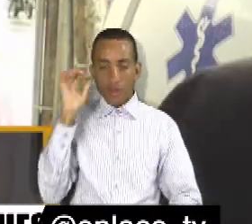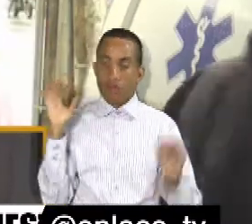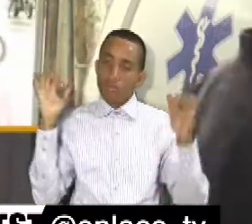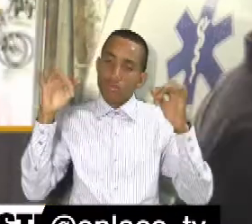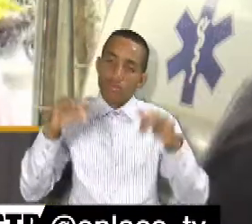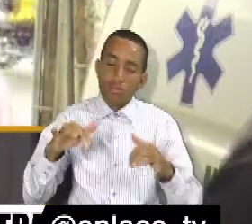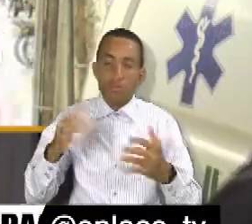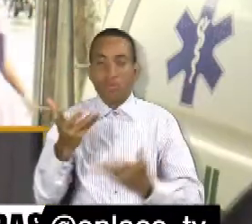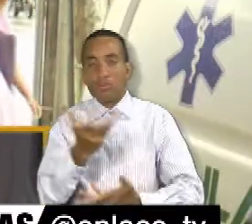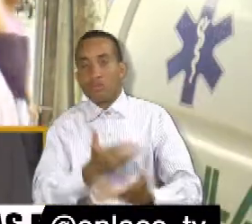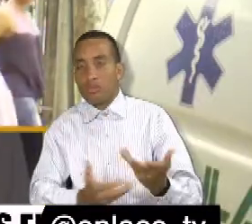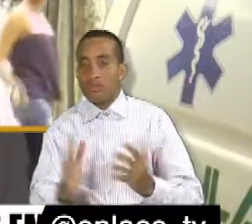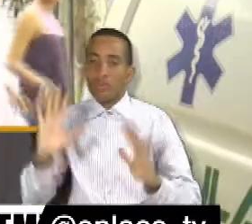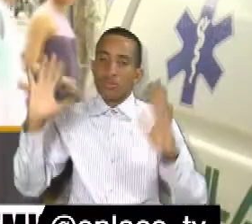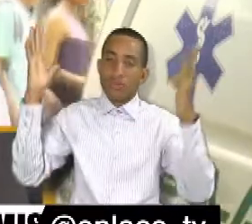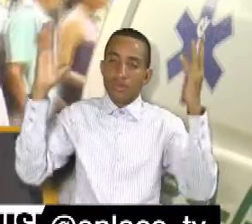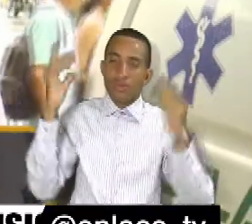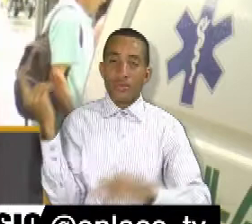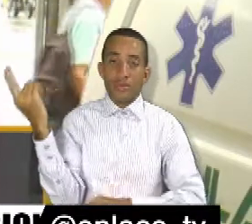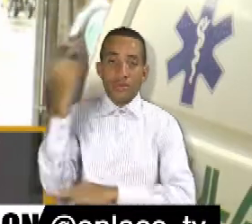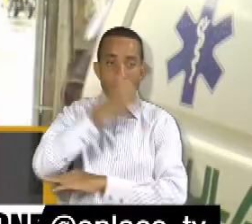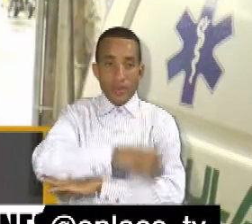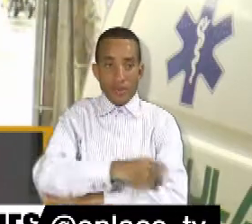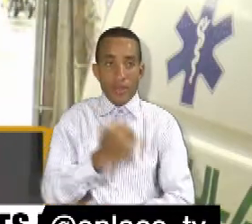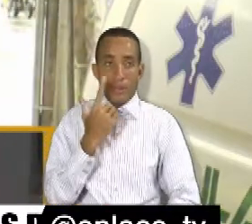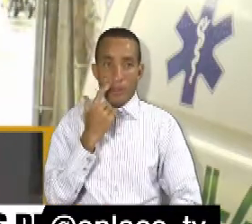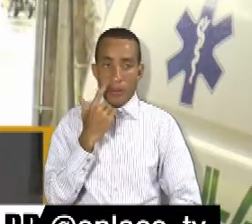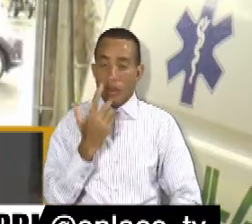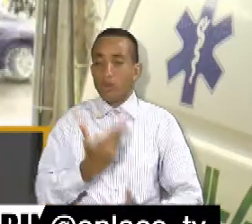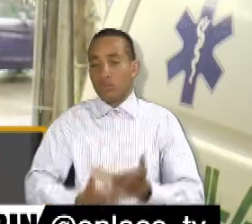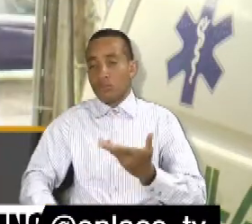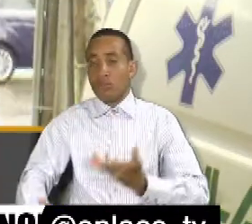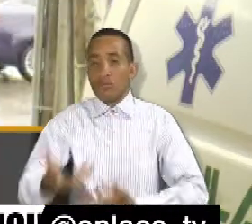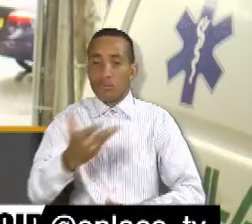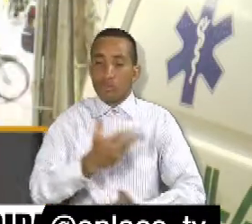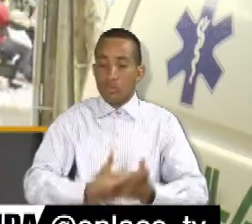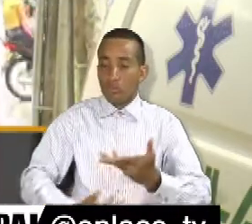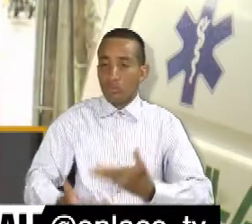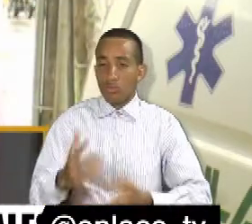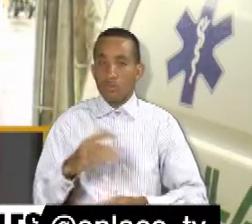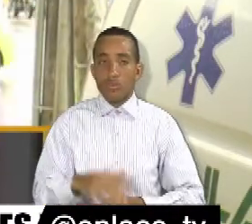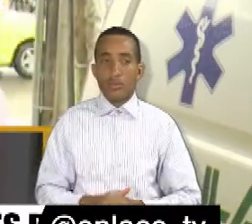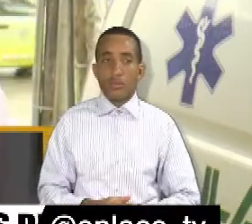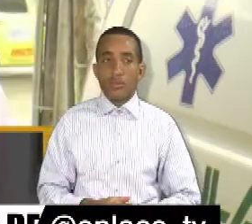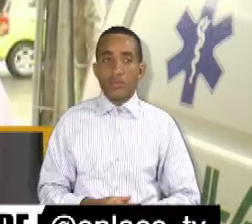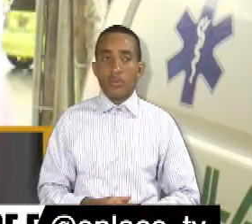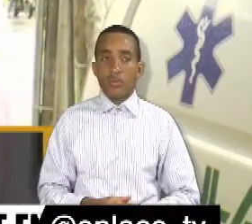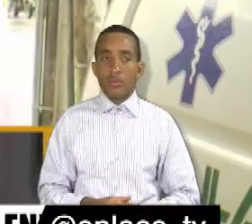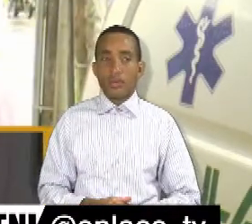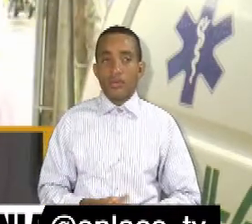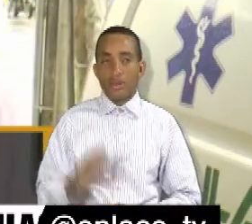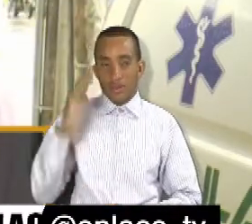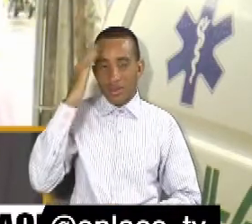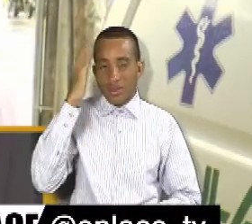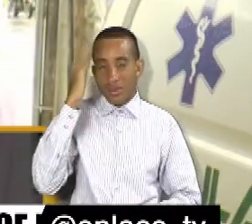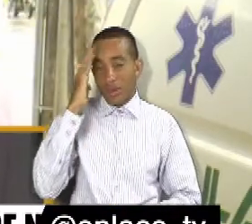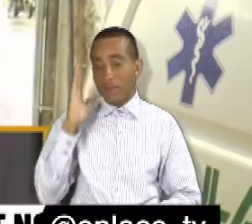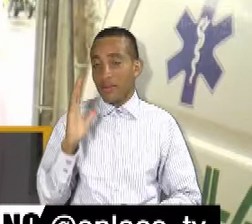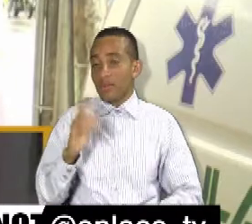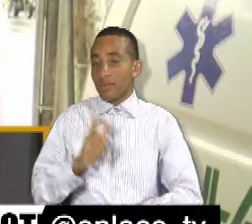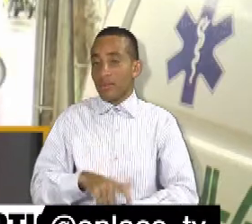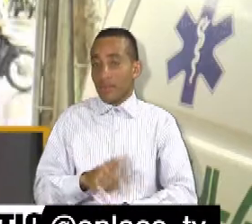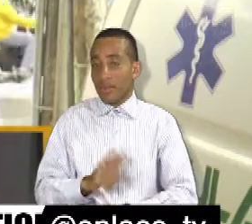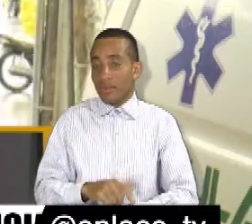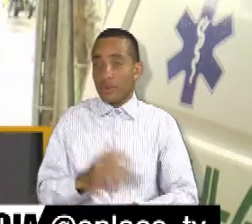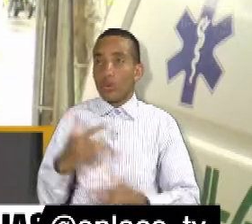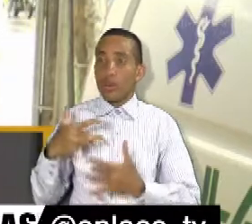celebrando el Día del Padre y esas cosas. Ahí pues compartimos el tiempo y el espacio. pero como saben, estos tiempos comprados, es